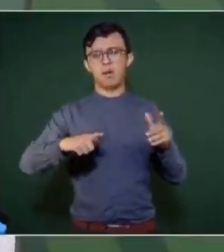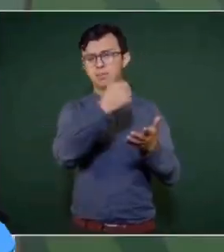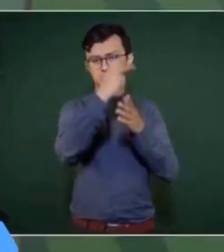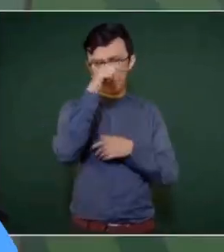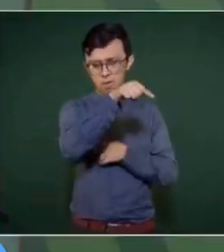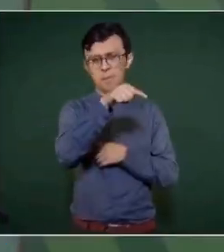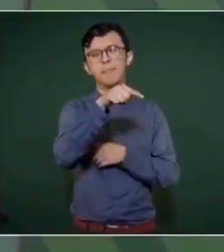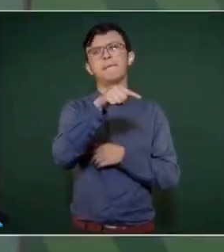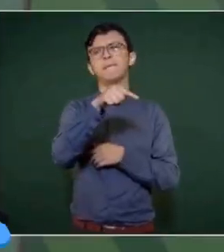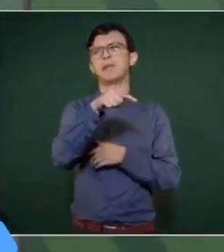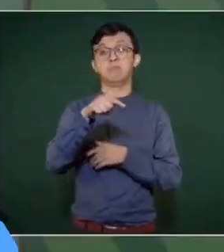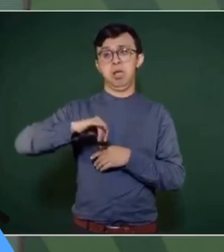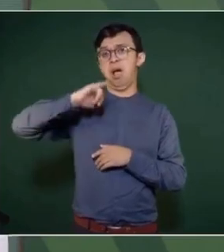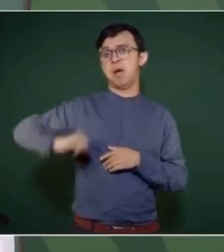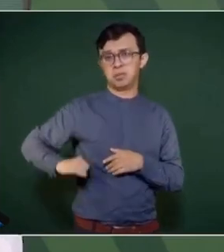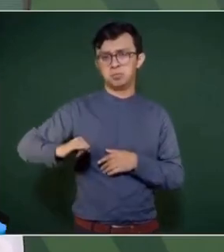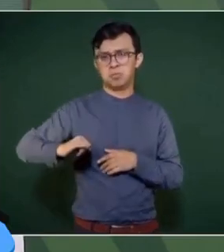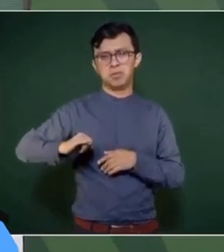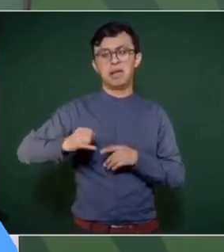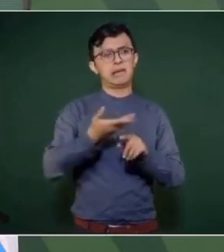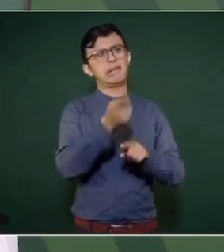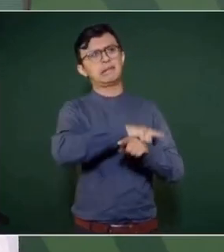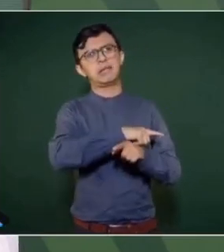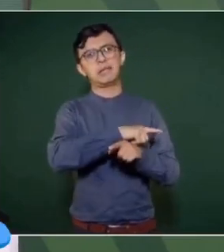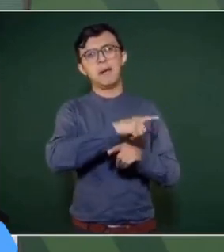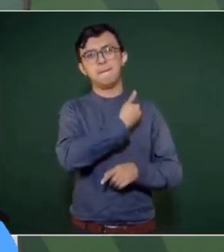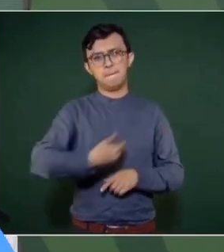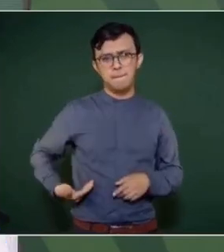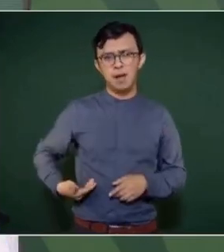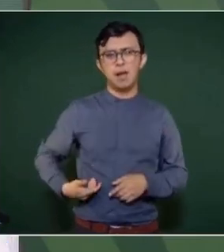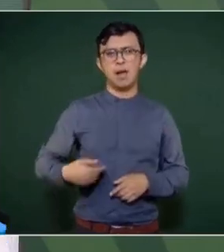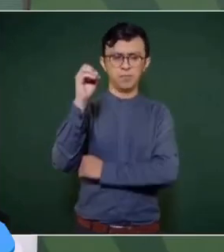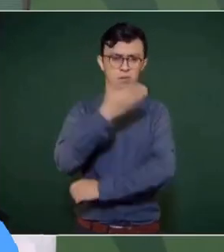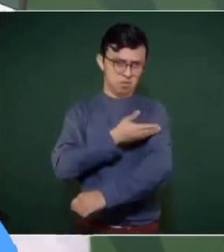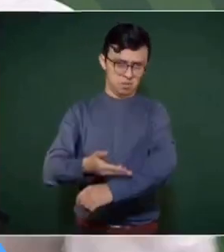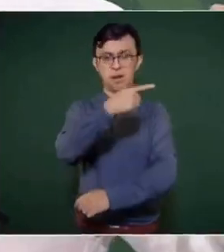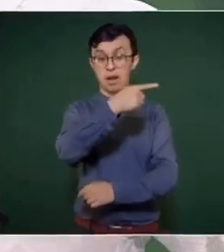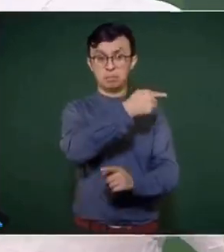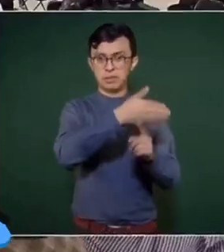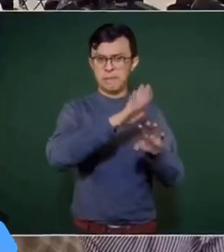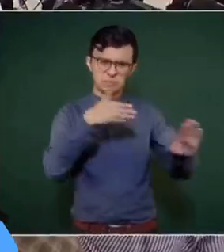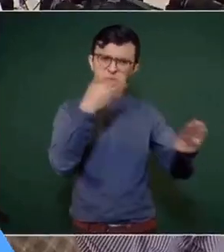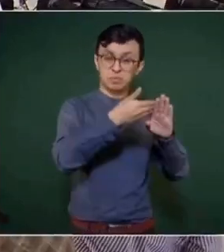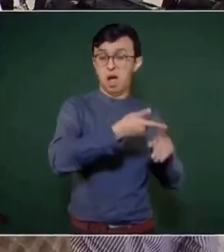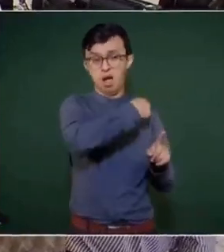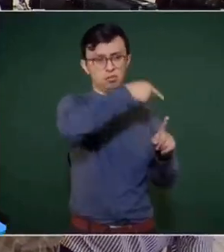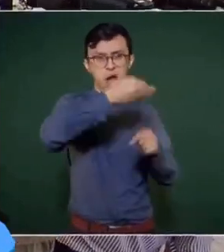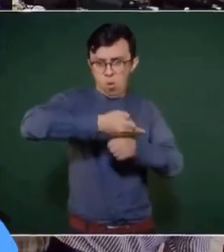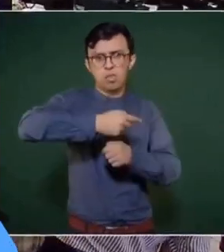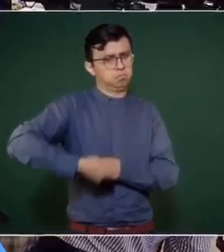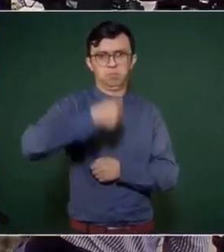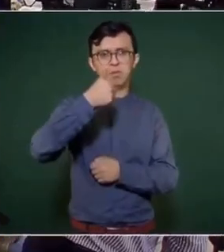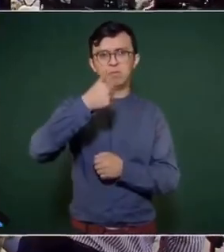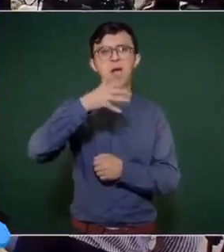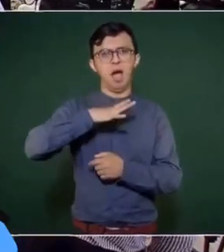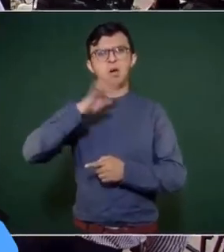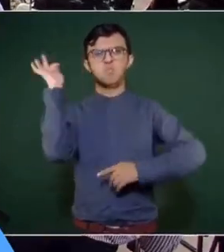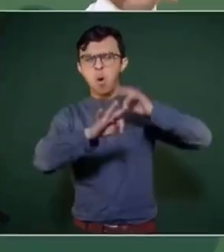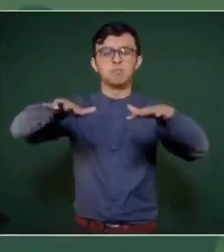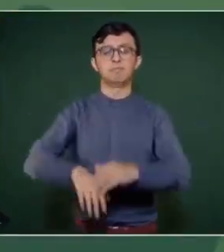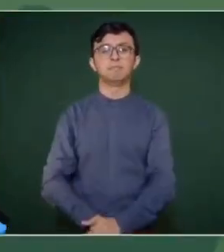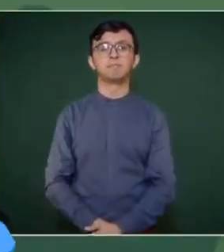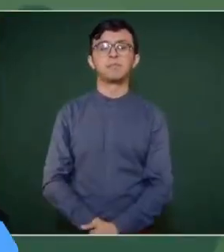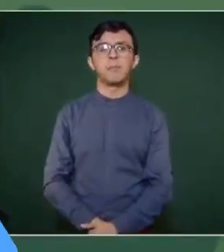se había dado desde la época del presidente Madero. Entonces, un bombardeo así, de